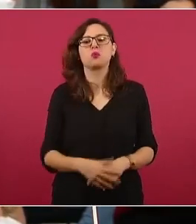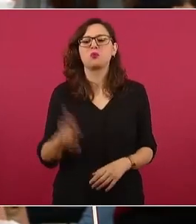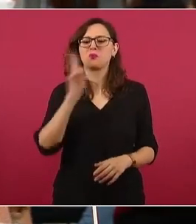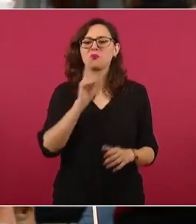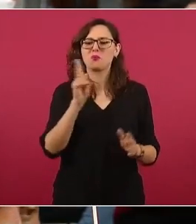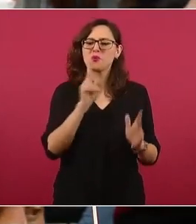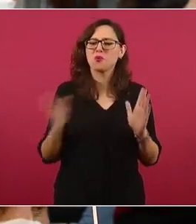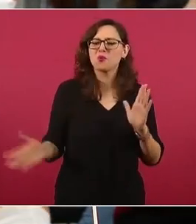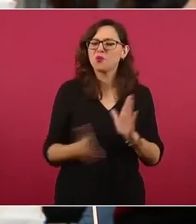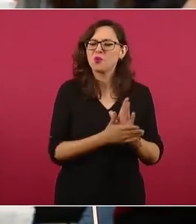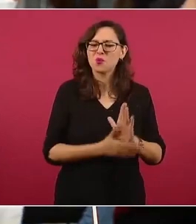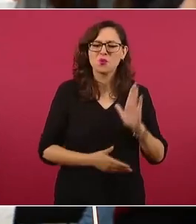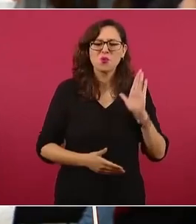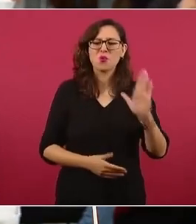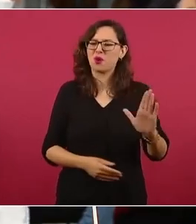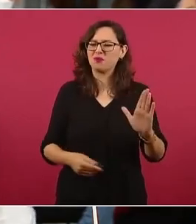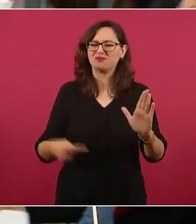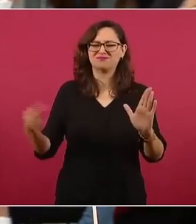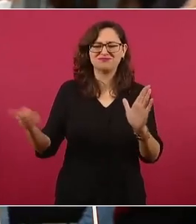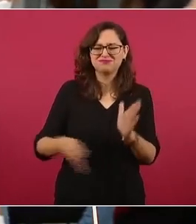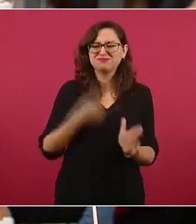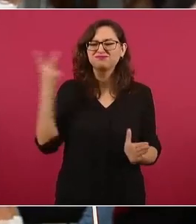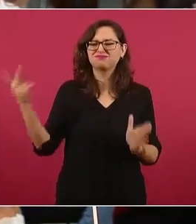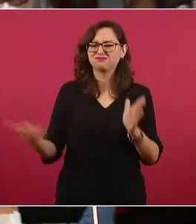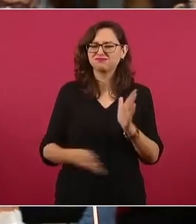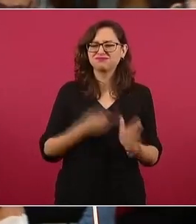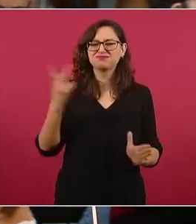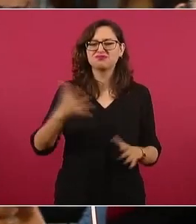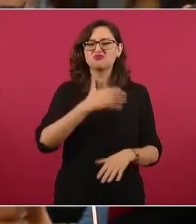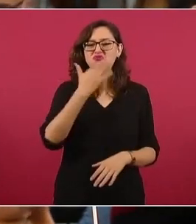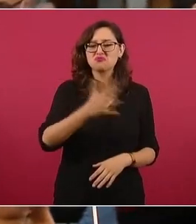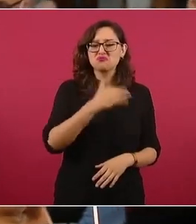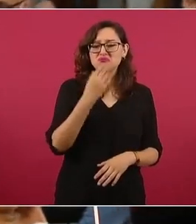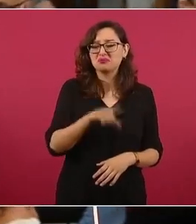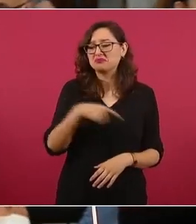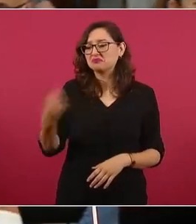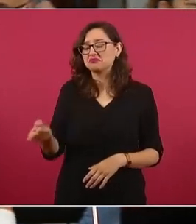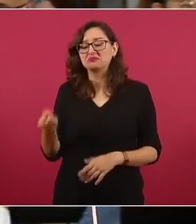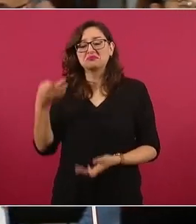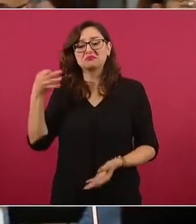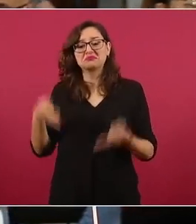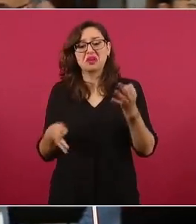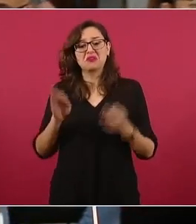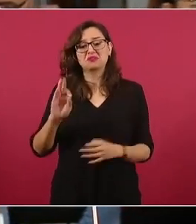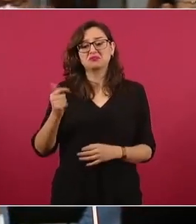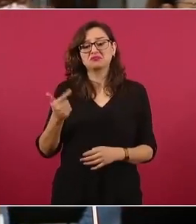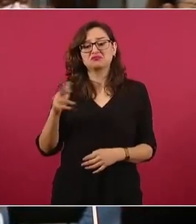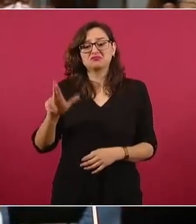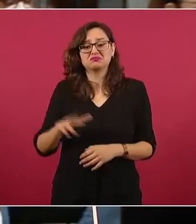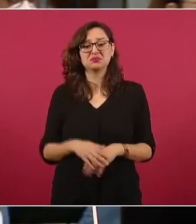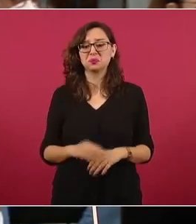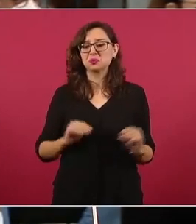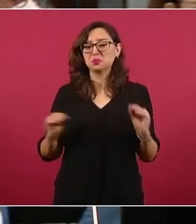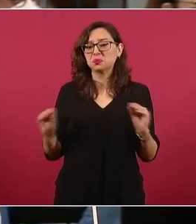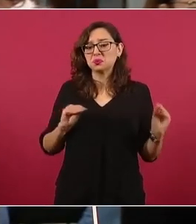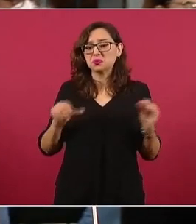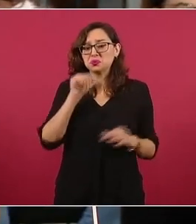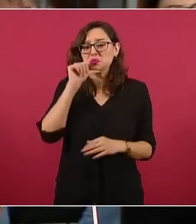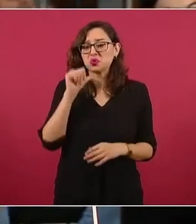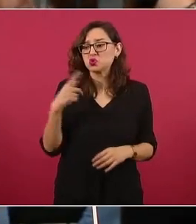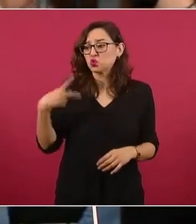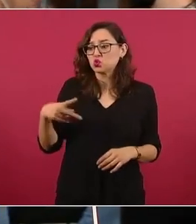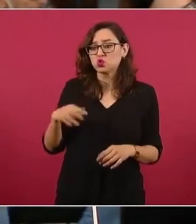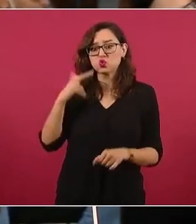la corrupción que encarnaron durante su función pública, pero ni eso ha movido al fiscal Alejandro Gertz Manero para que, en el marco de sus funciones